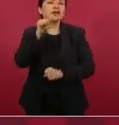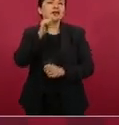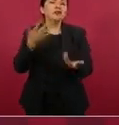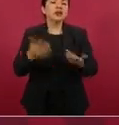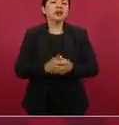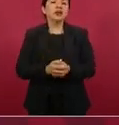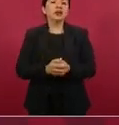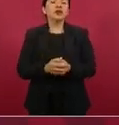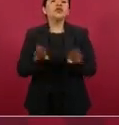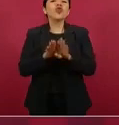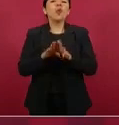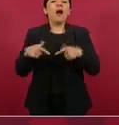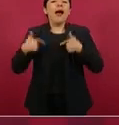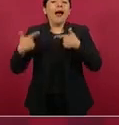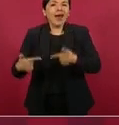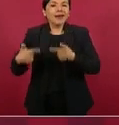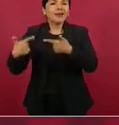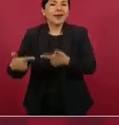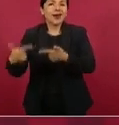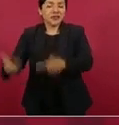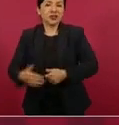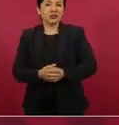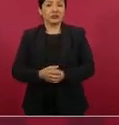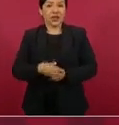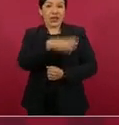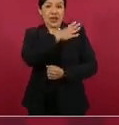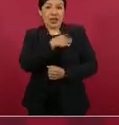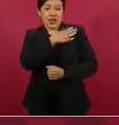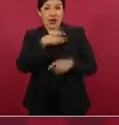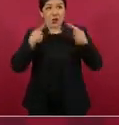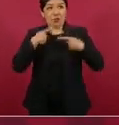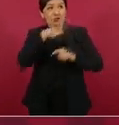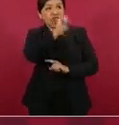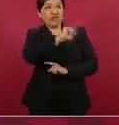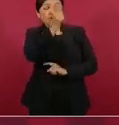por generaciones, los hijos de los famosos,